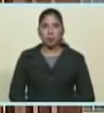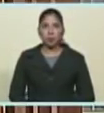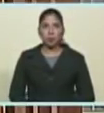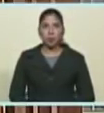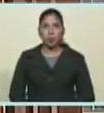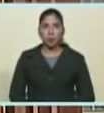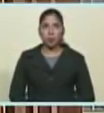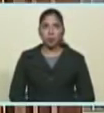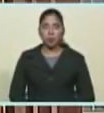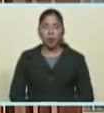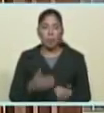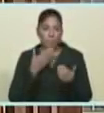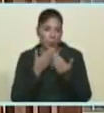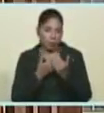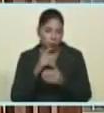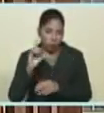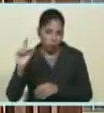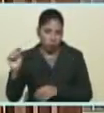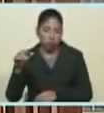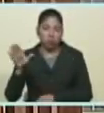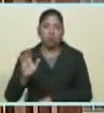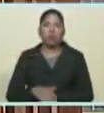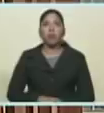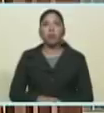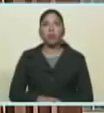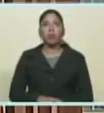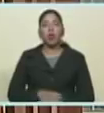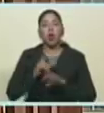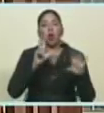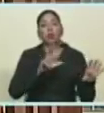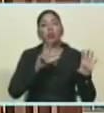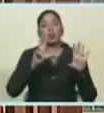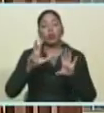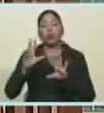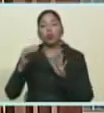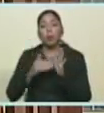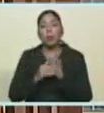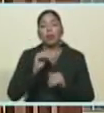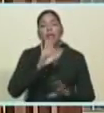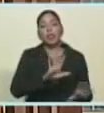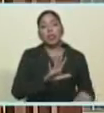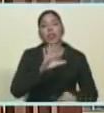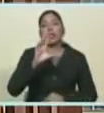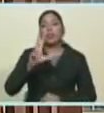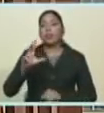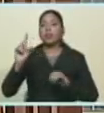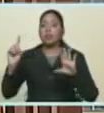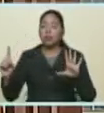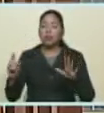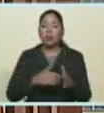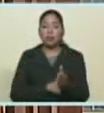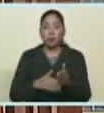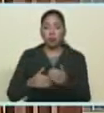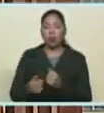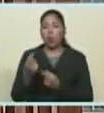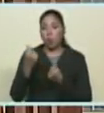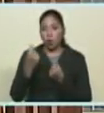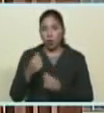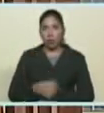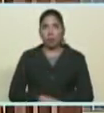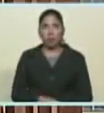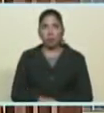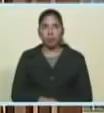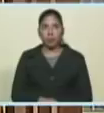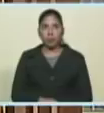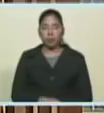Pido permiso para salir un momento para acá. Carabobo, 88.536 millones de bolívares, gobernación 48.100 millones de